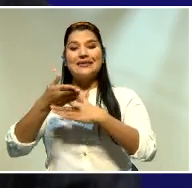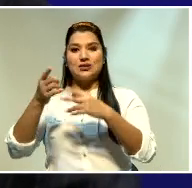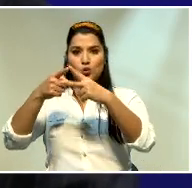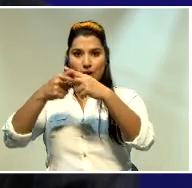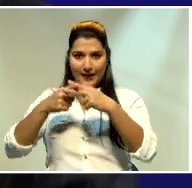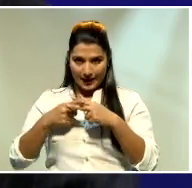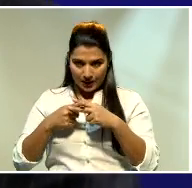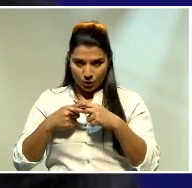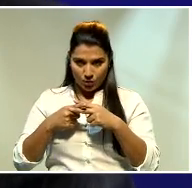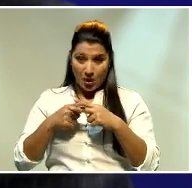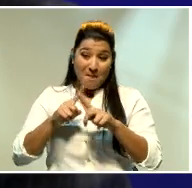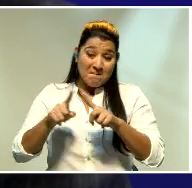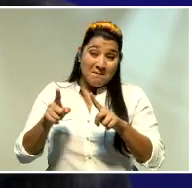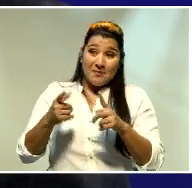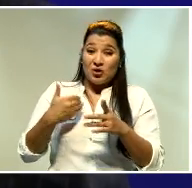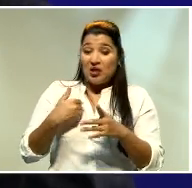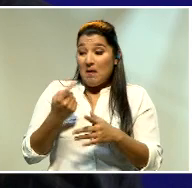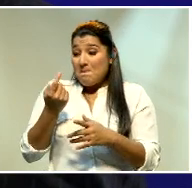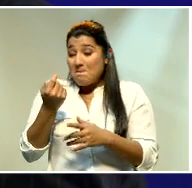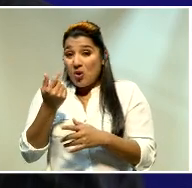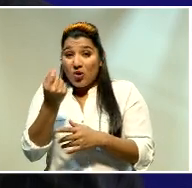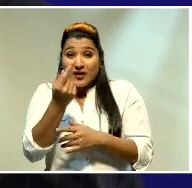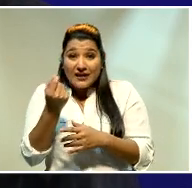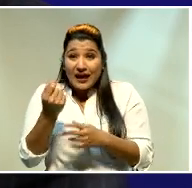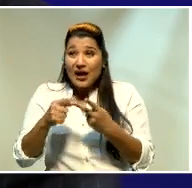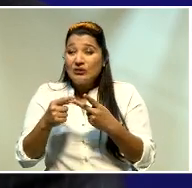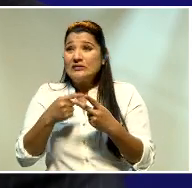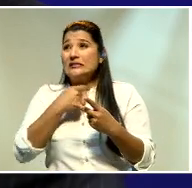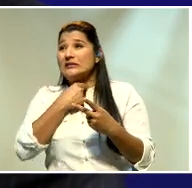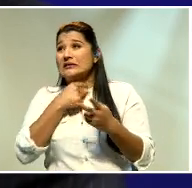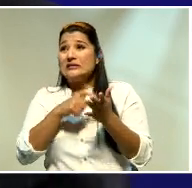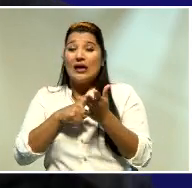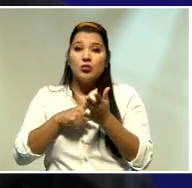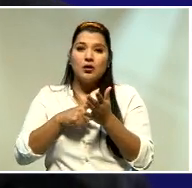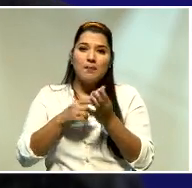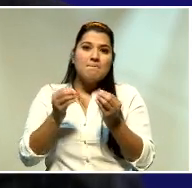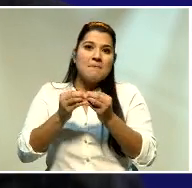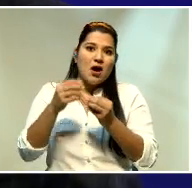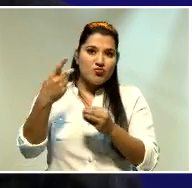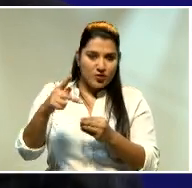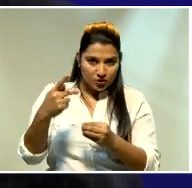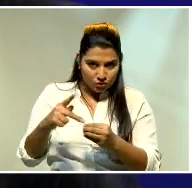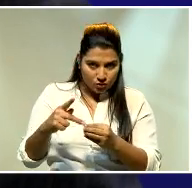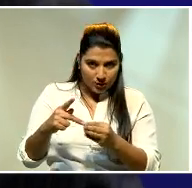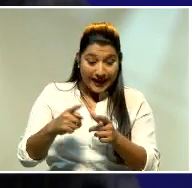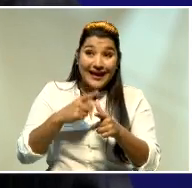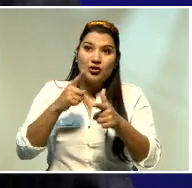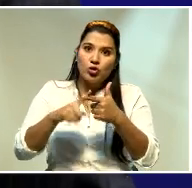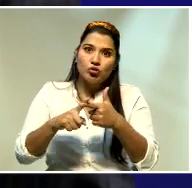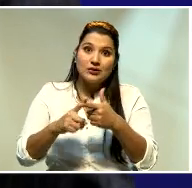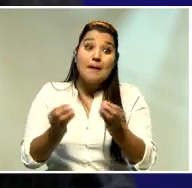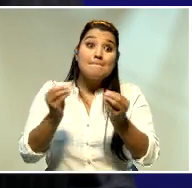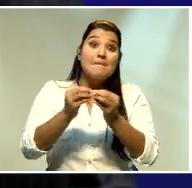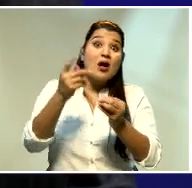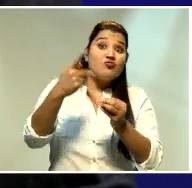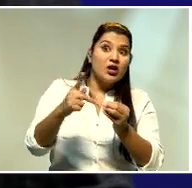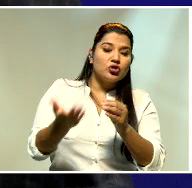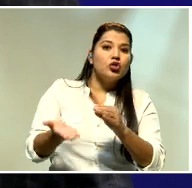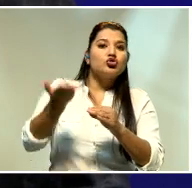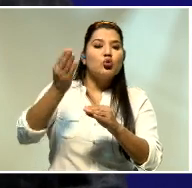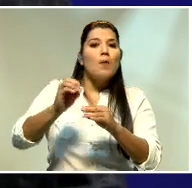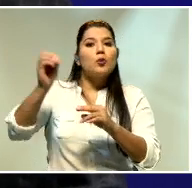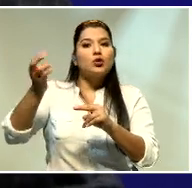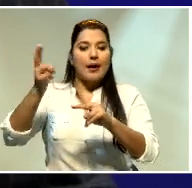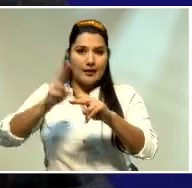tiene bajo ingreso o está muy endeudada, se vuelve más riesgoso. Y es de ahí donde sale que suben la tasa. El argumento es que si es